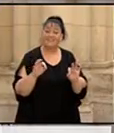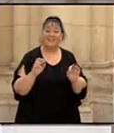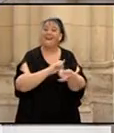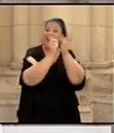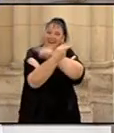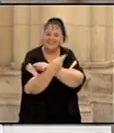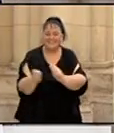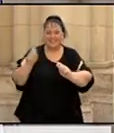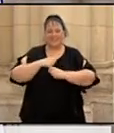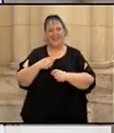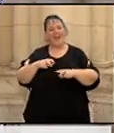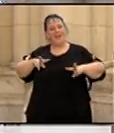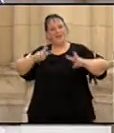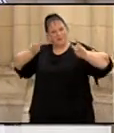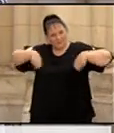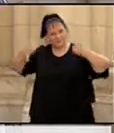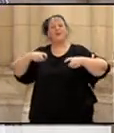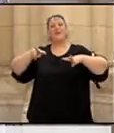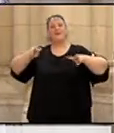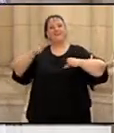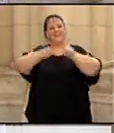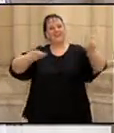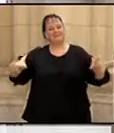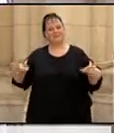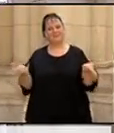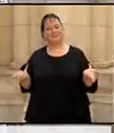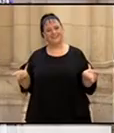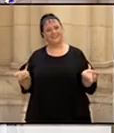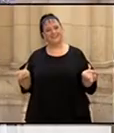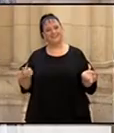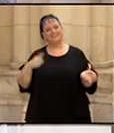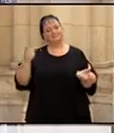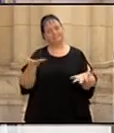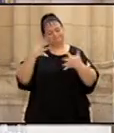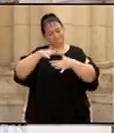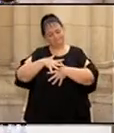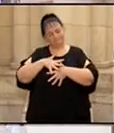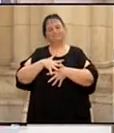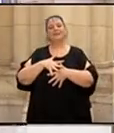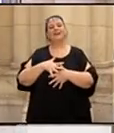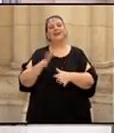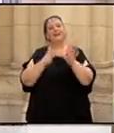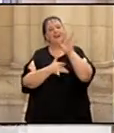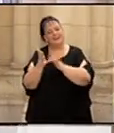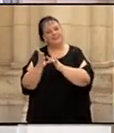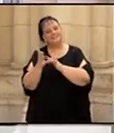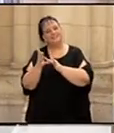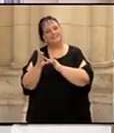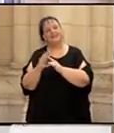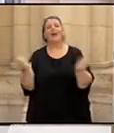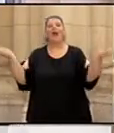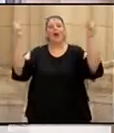engendra novedad en la existencia humana. Así recibimos a Jesucristo.